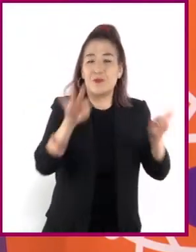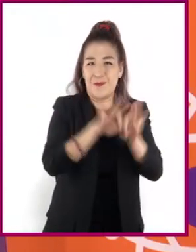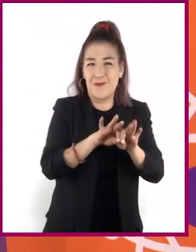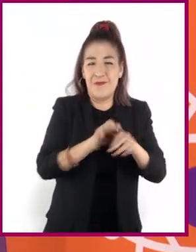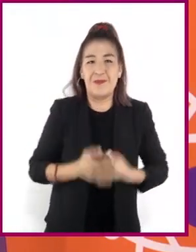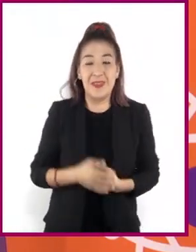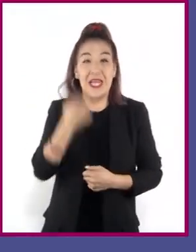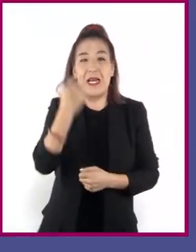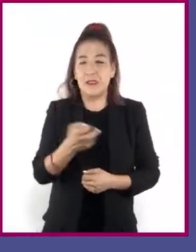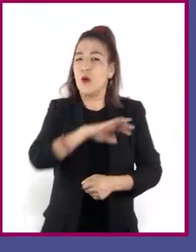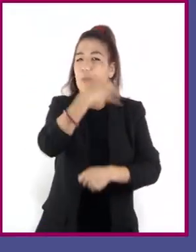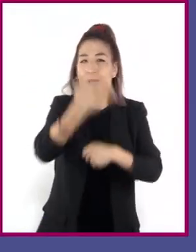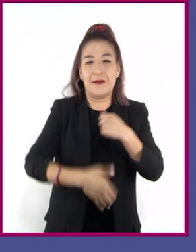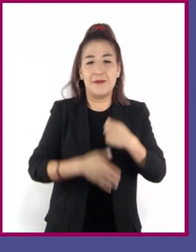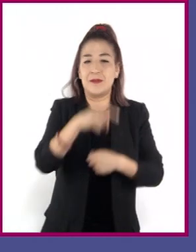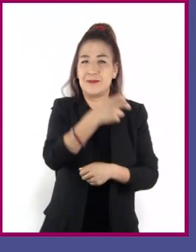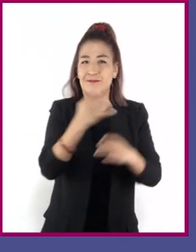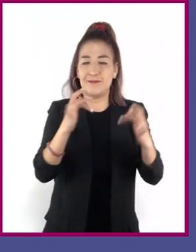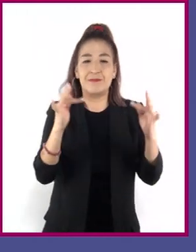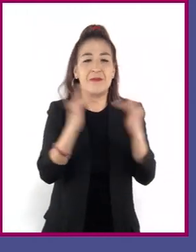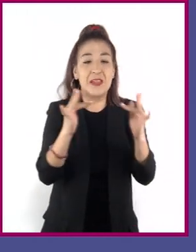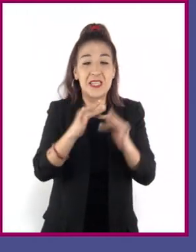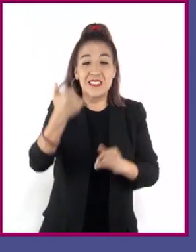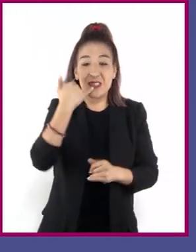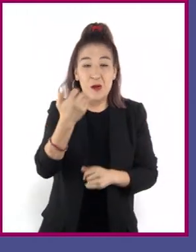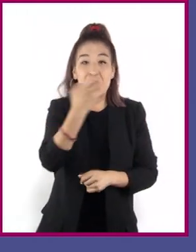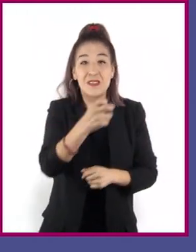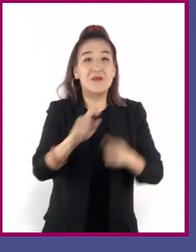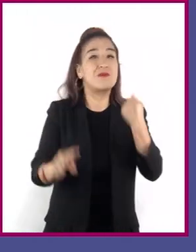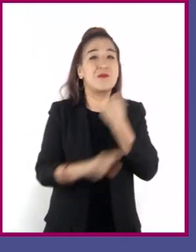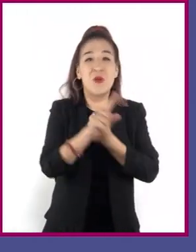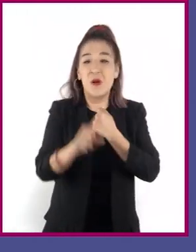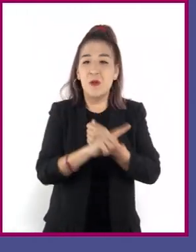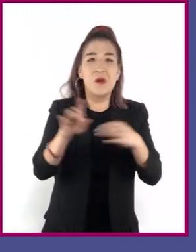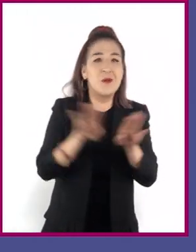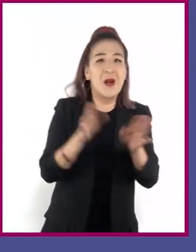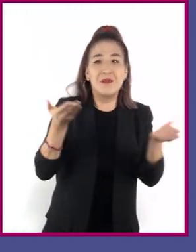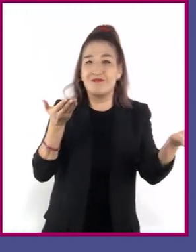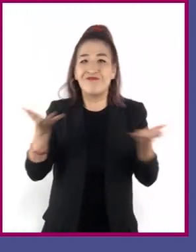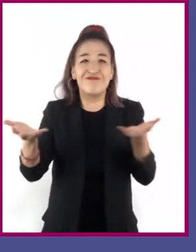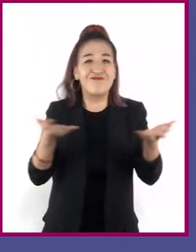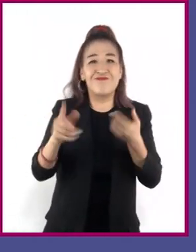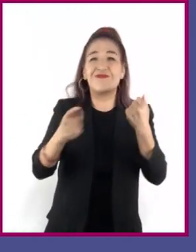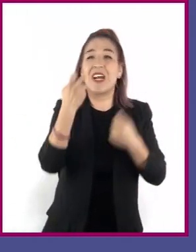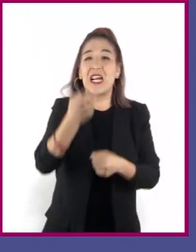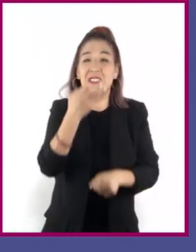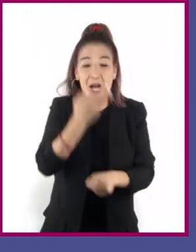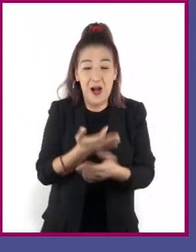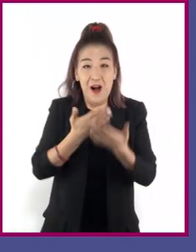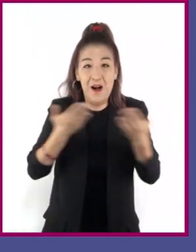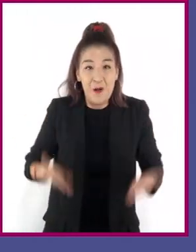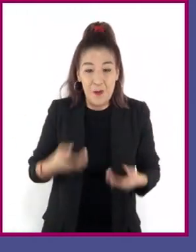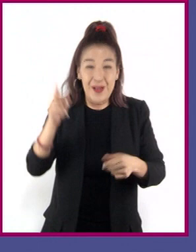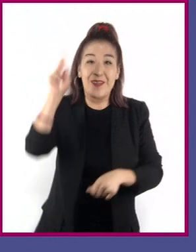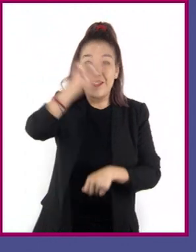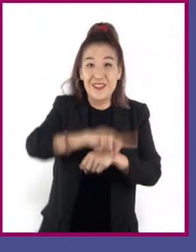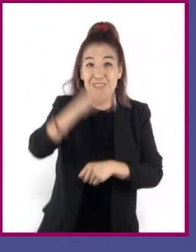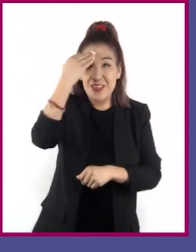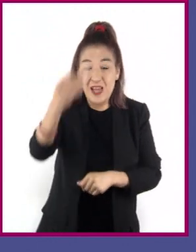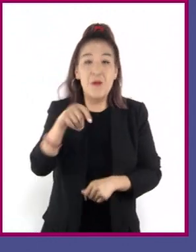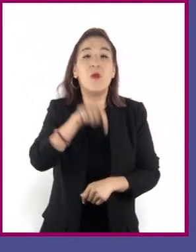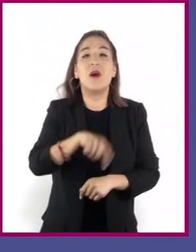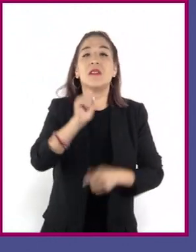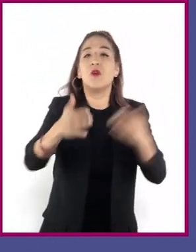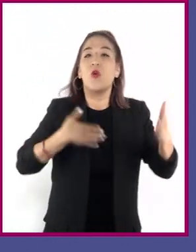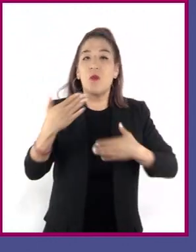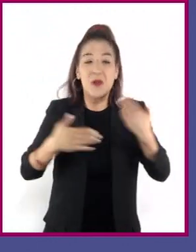del artículo el celular un arma de doble filo con la que convivimos hoy en día que si bien nos puede ayudar en